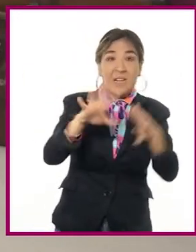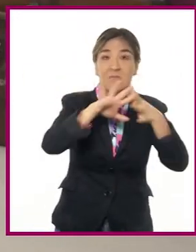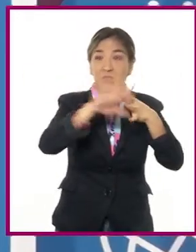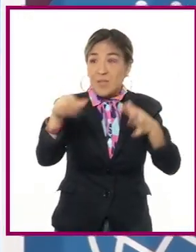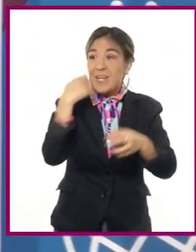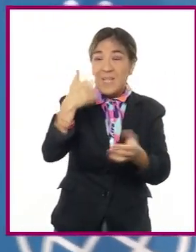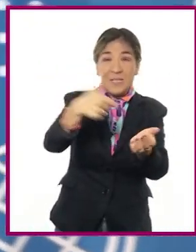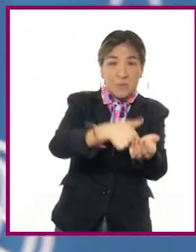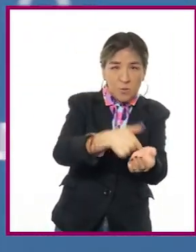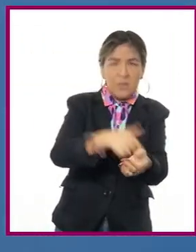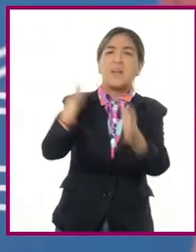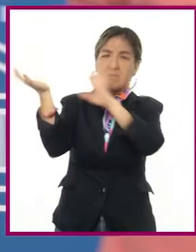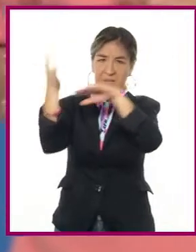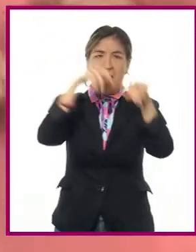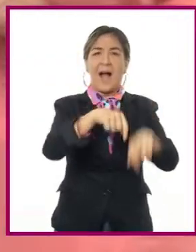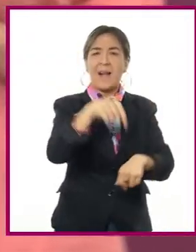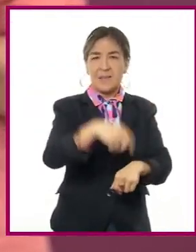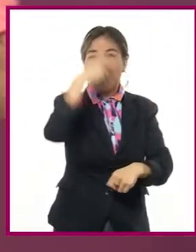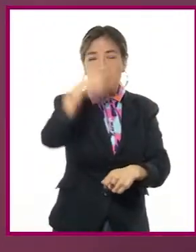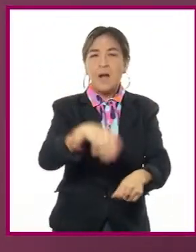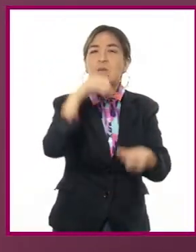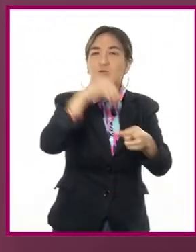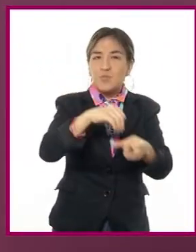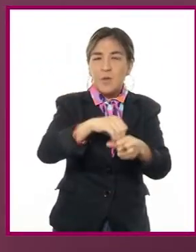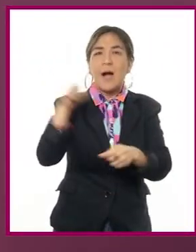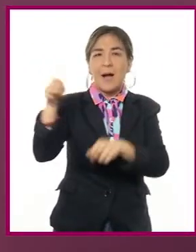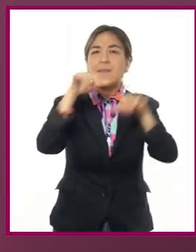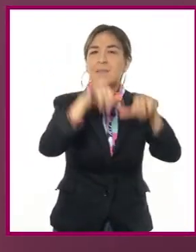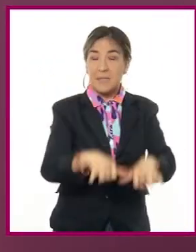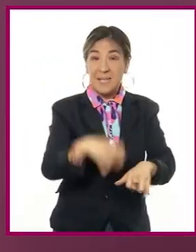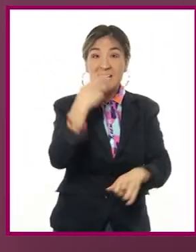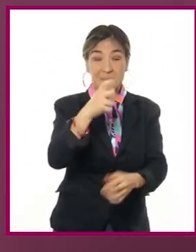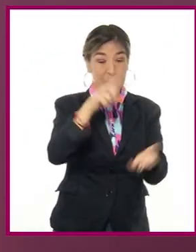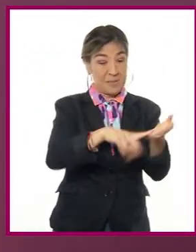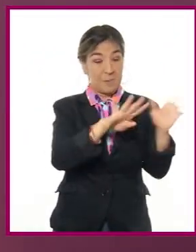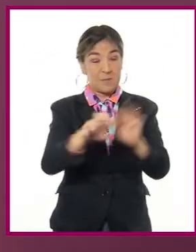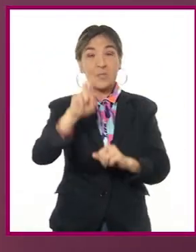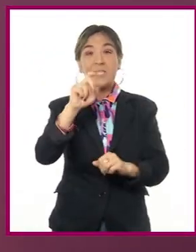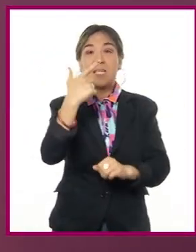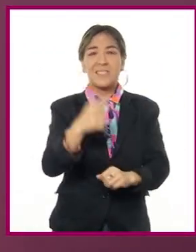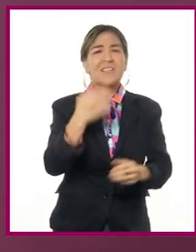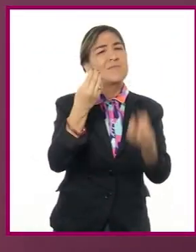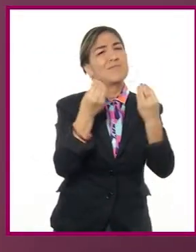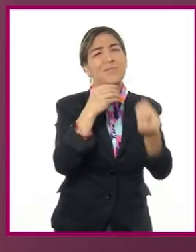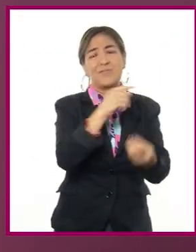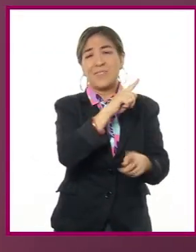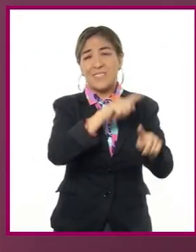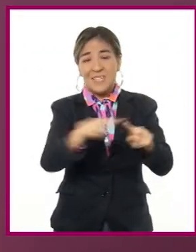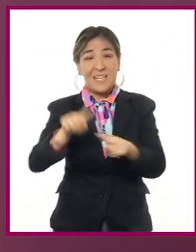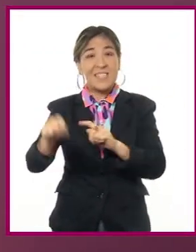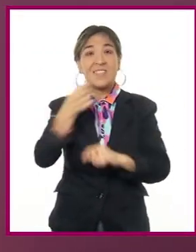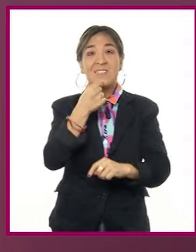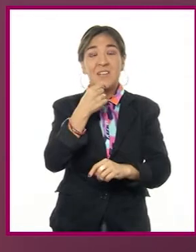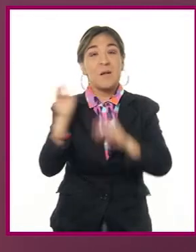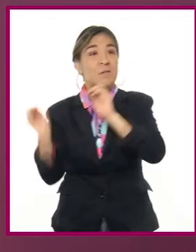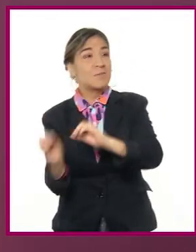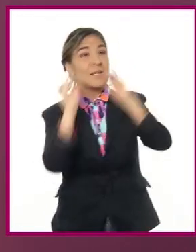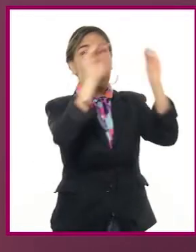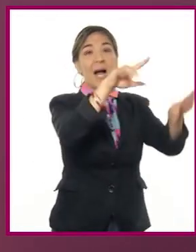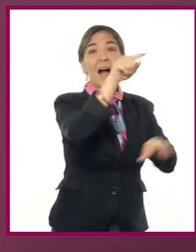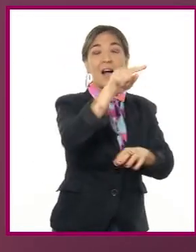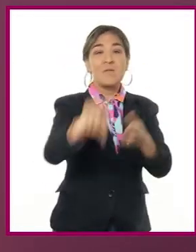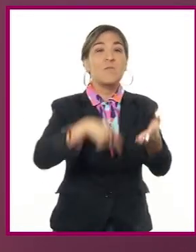Franco. En 1937, cientos de niños, hijos de combatientes, fueron enviados a Morelia para